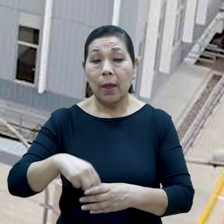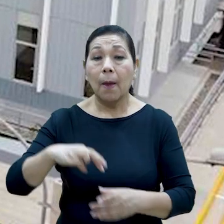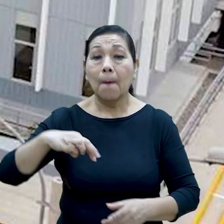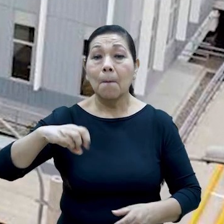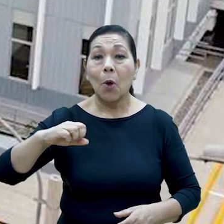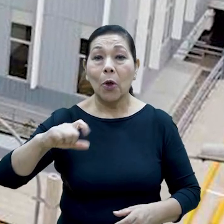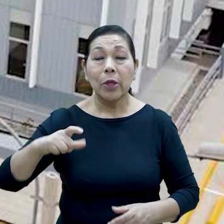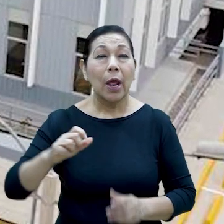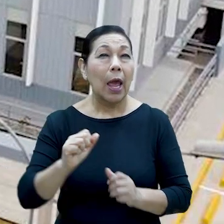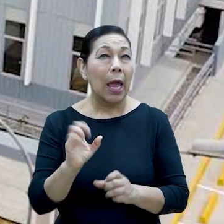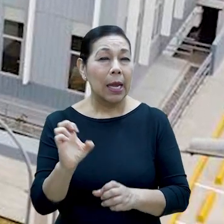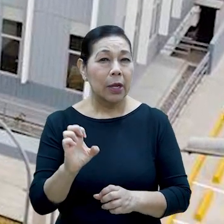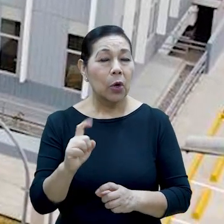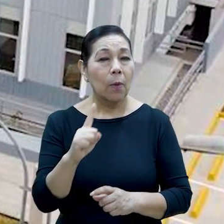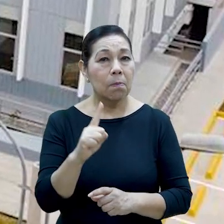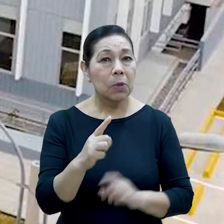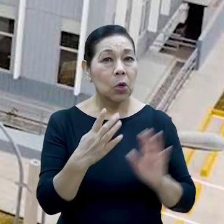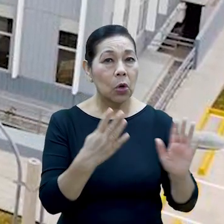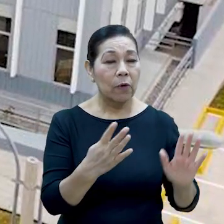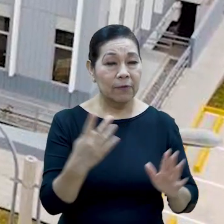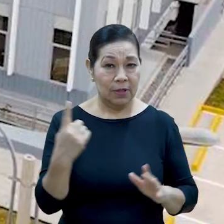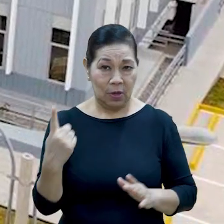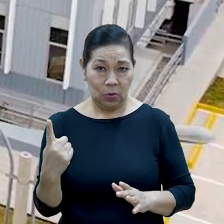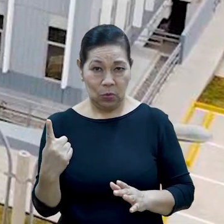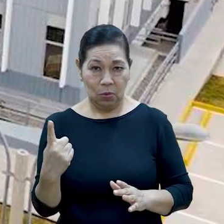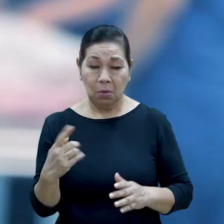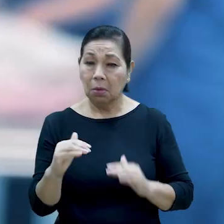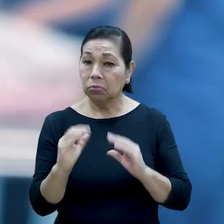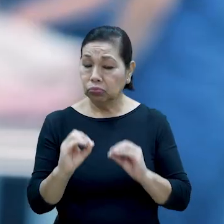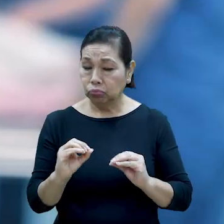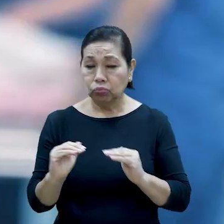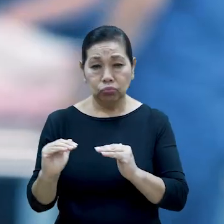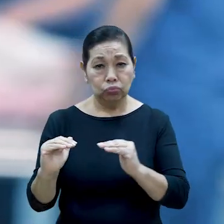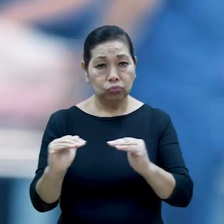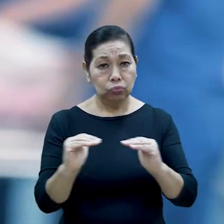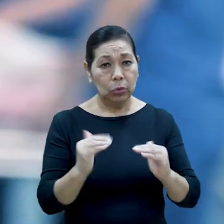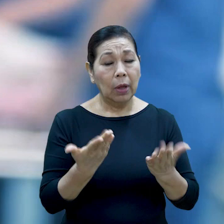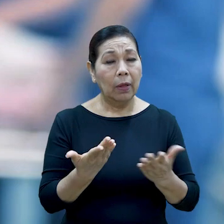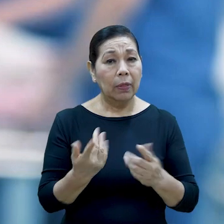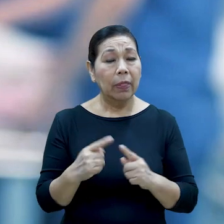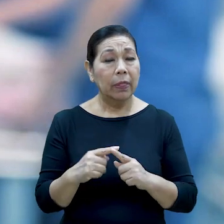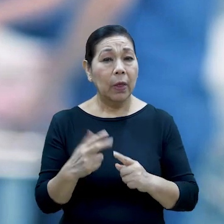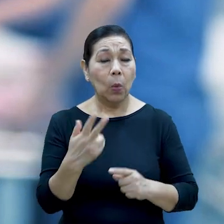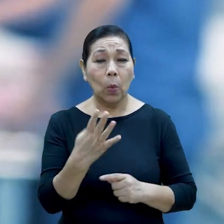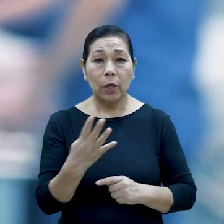de Mollendo, fue cesada en enero de 1991, en una línea de carrera